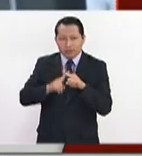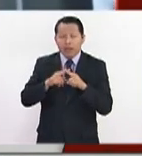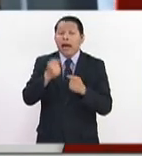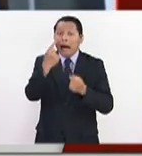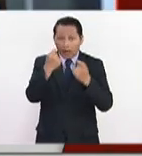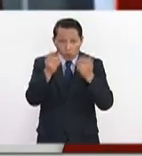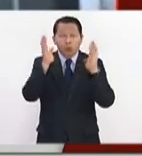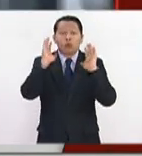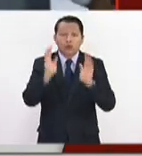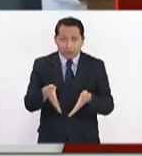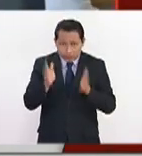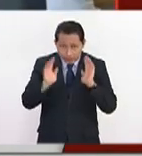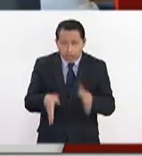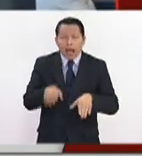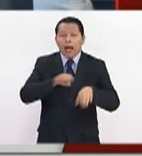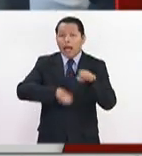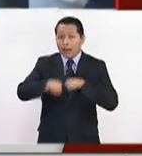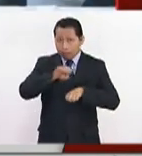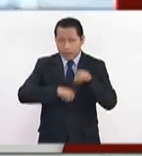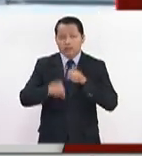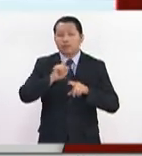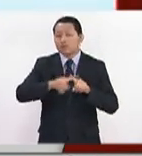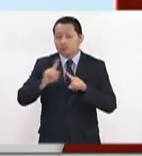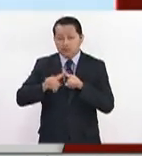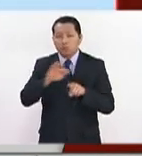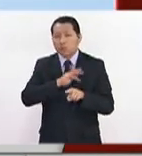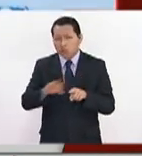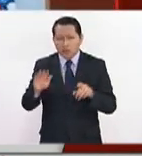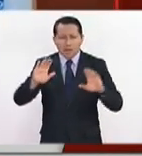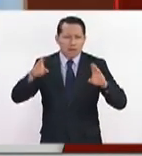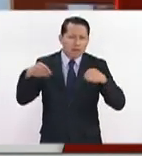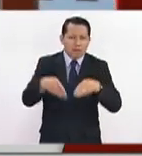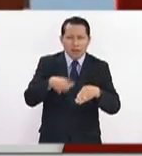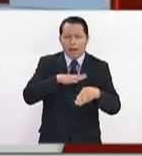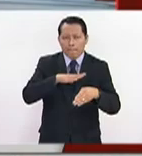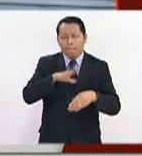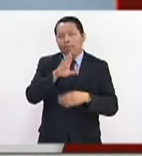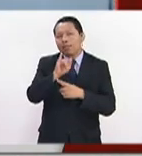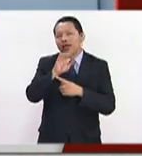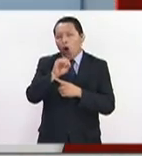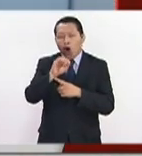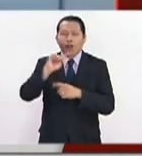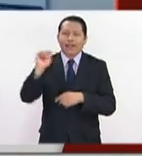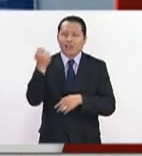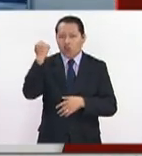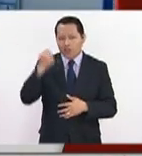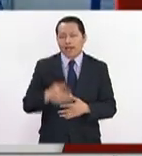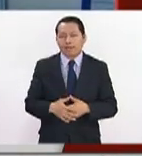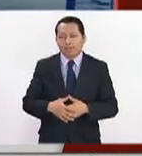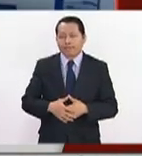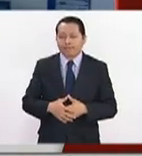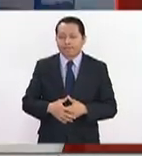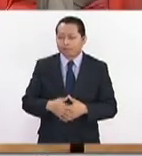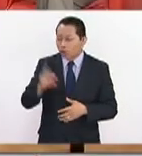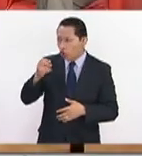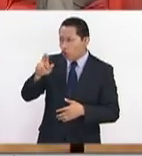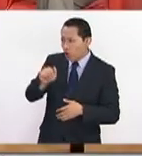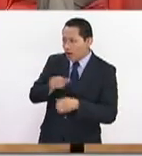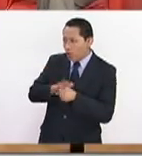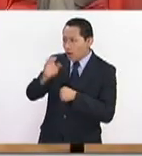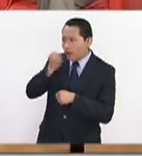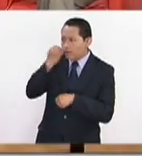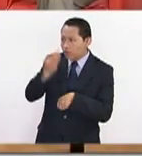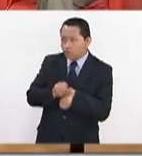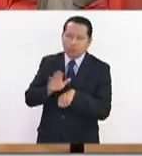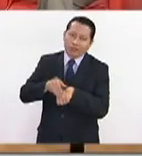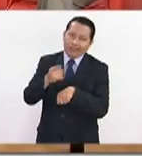que tienen sus propias empresas, particularmente en el sector de la biotecnología. Doctora, ¿qué tipo de estudiantes, si hay algún